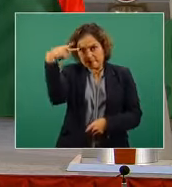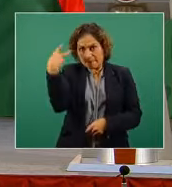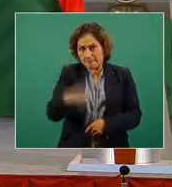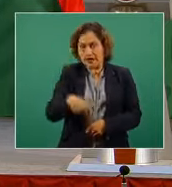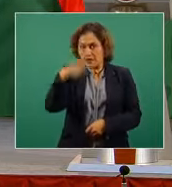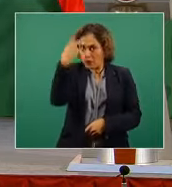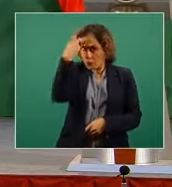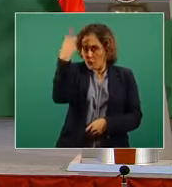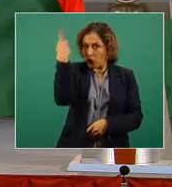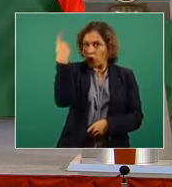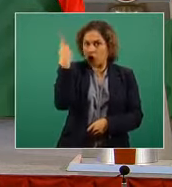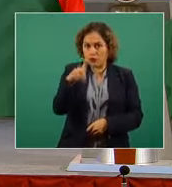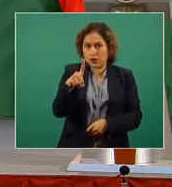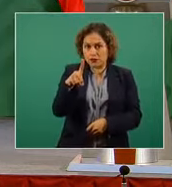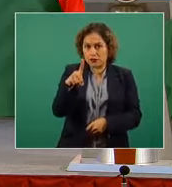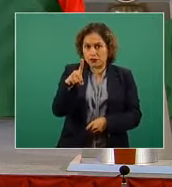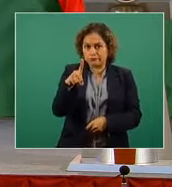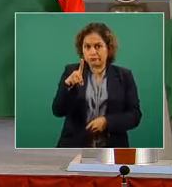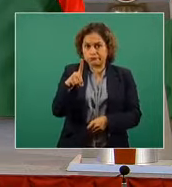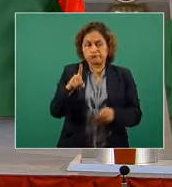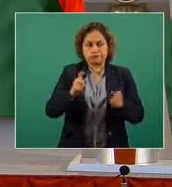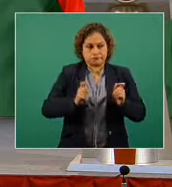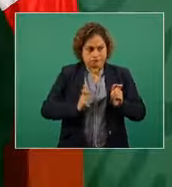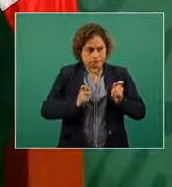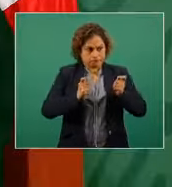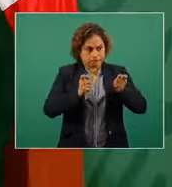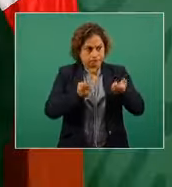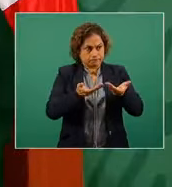pero no se confíen.